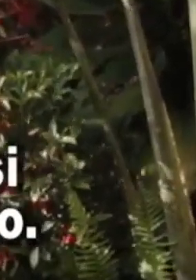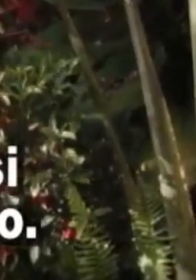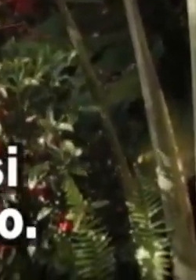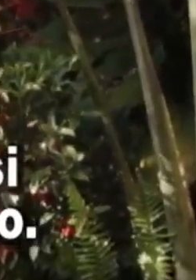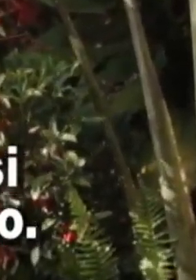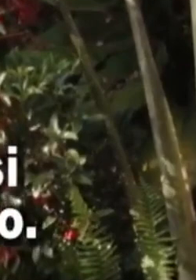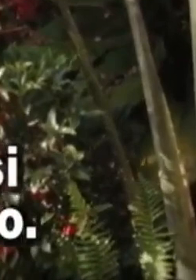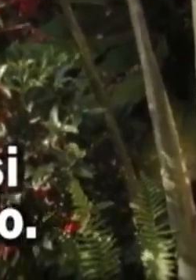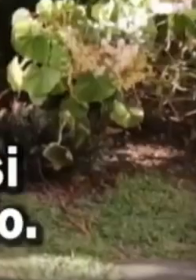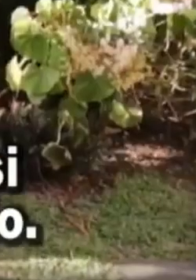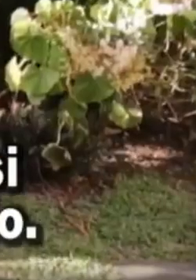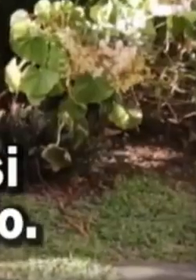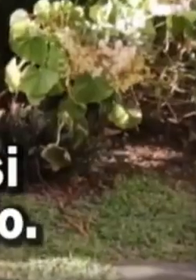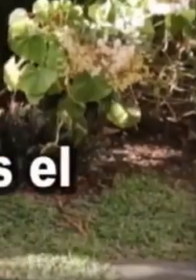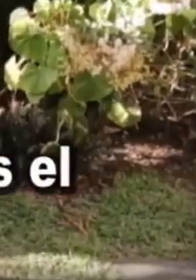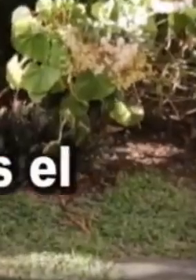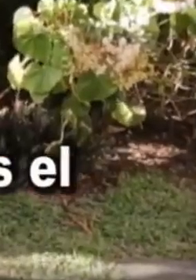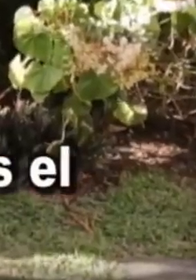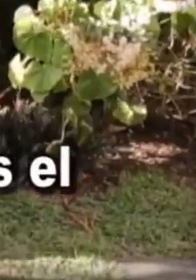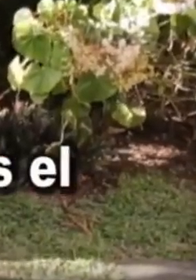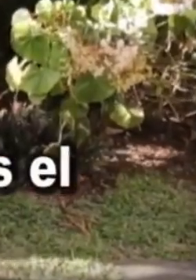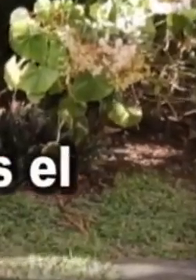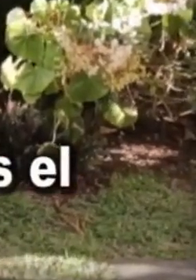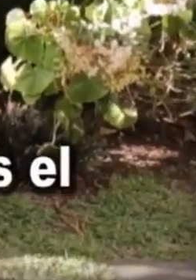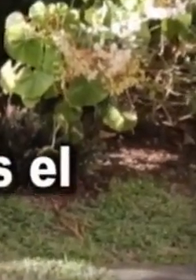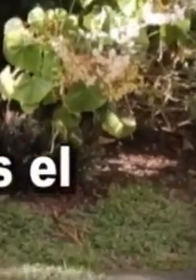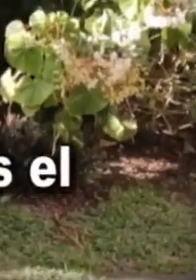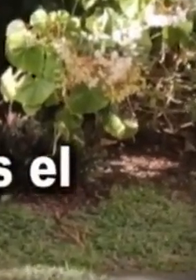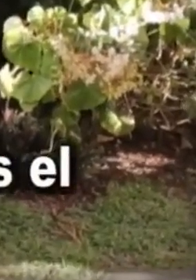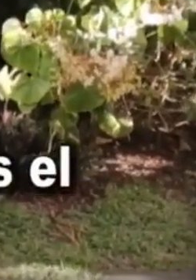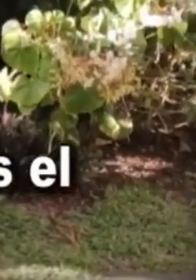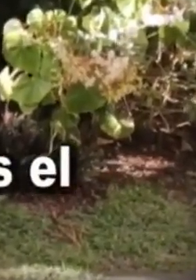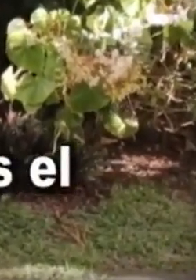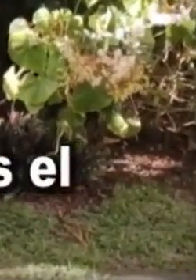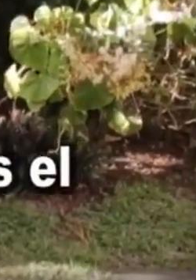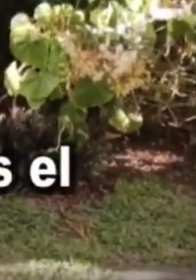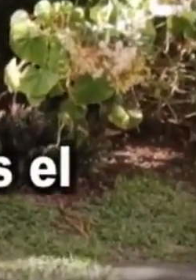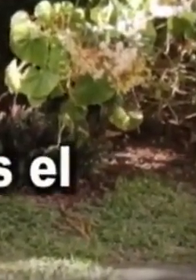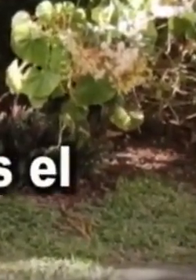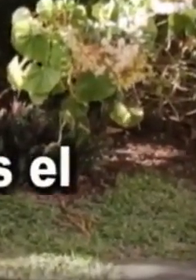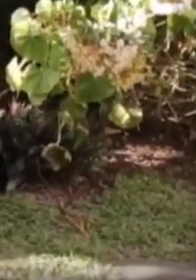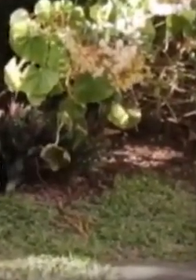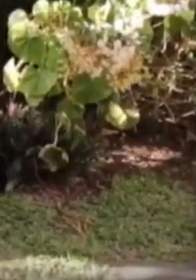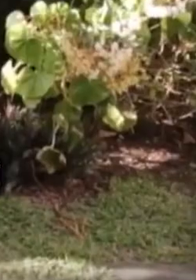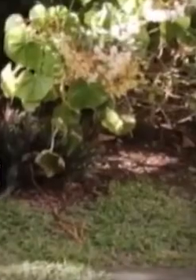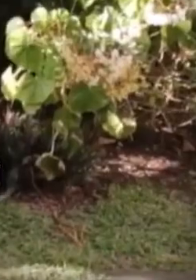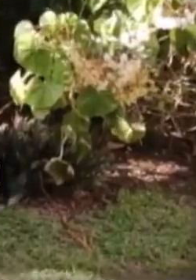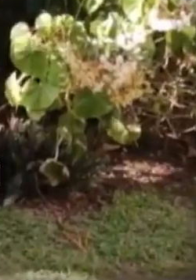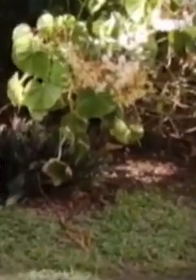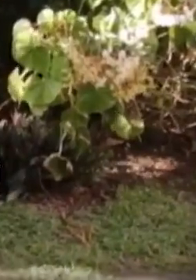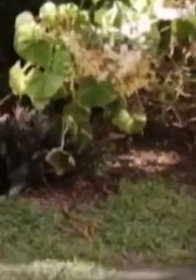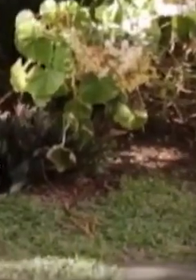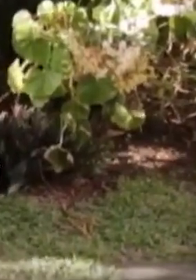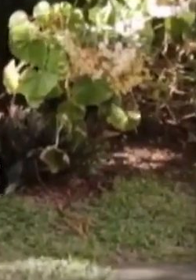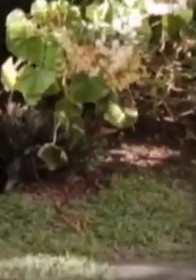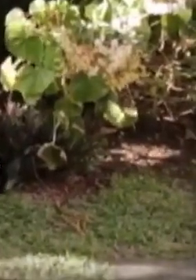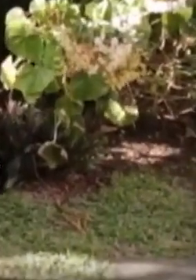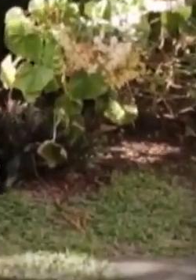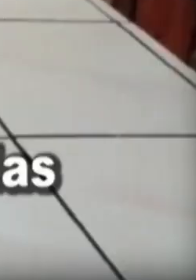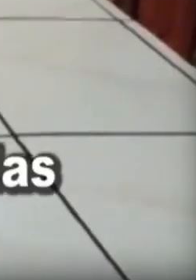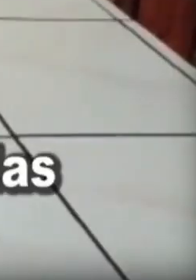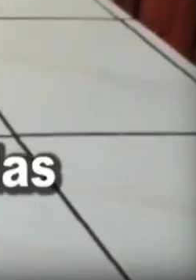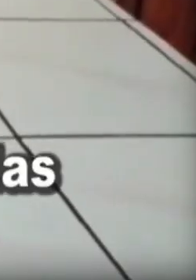estrictamente necesario. Solo por un tiempo, evitemos el contacto físico con las personas que están a nuestro